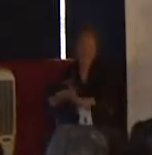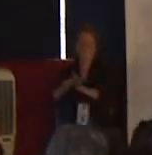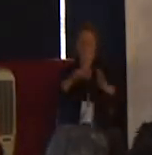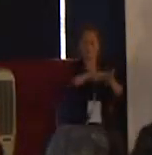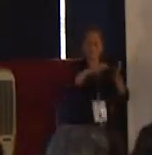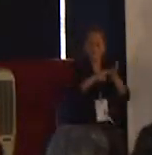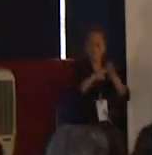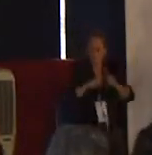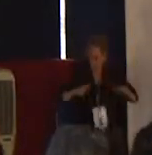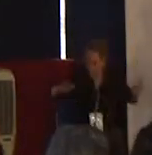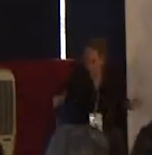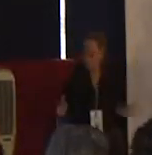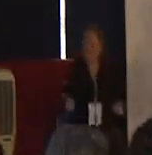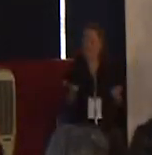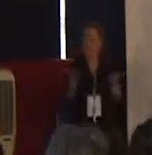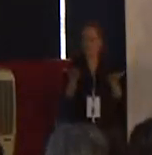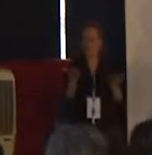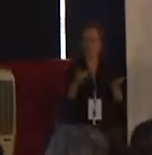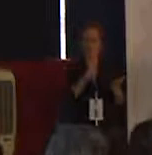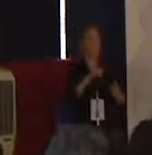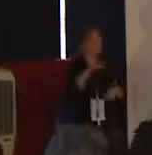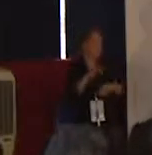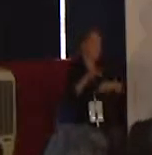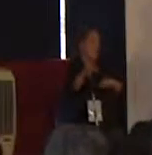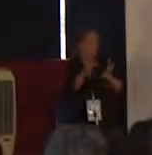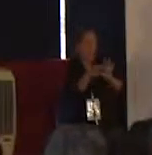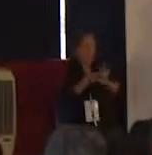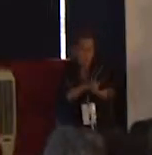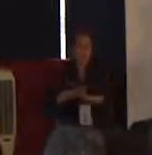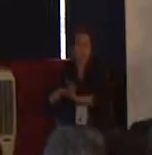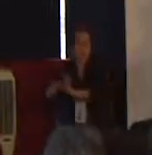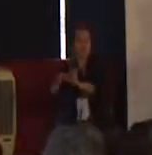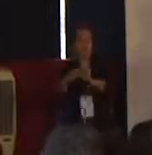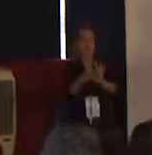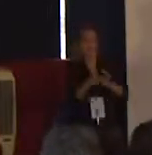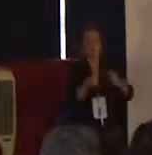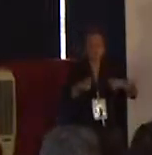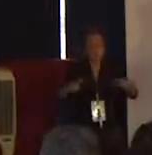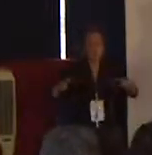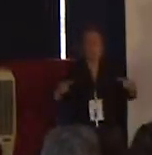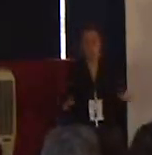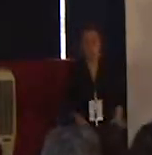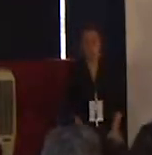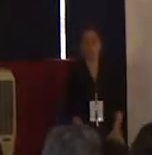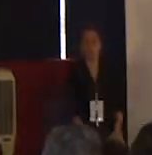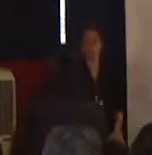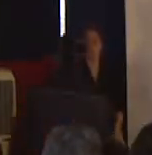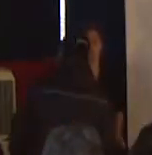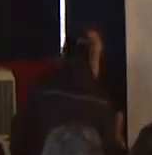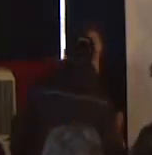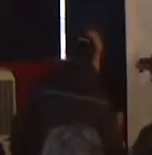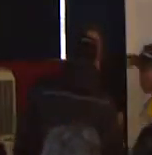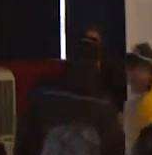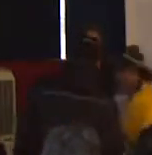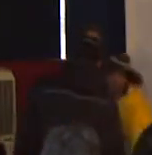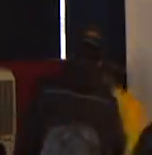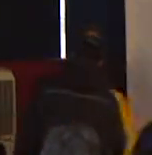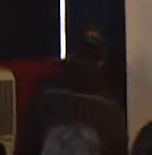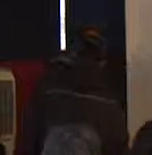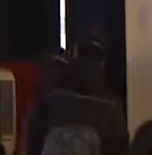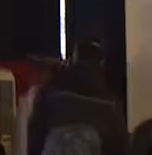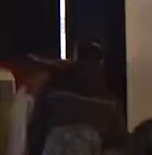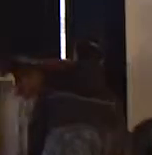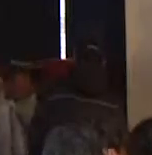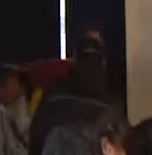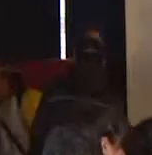Nos toca volvernos un solo cuerpo. Nos toca volvernos un solo cuerpo. ¿Por aquí qué parte del cuerpo?